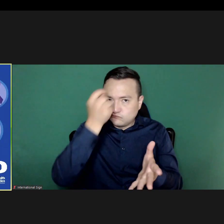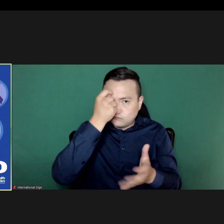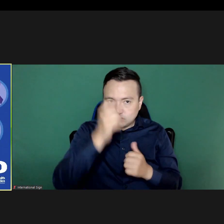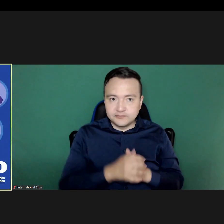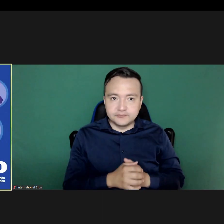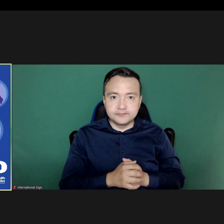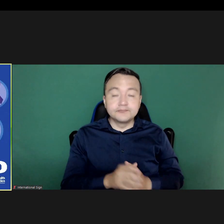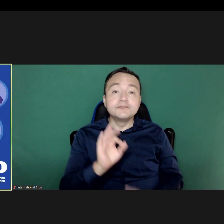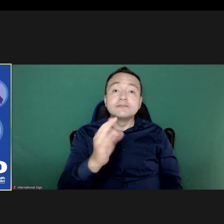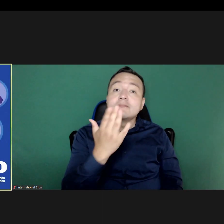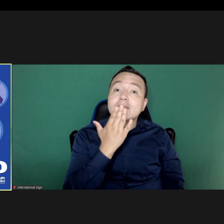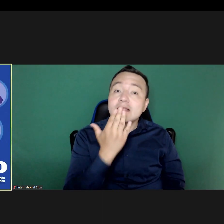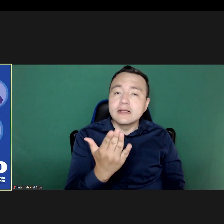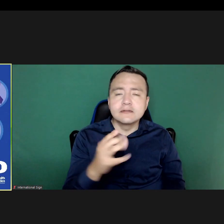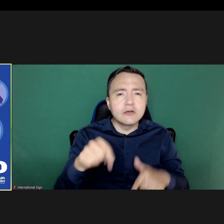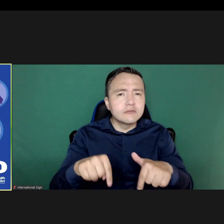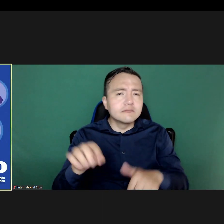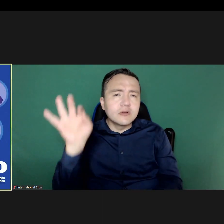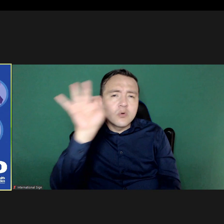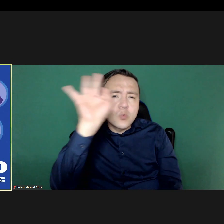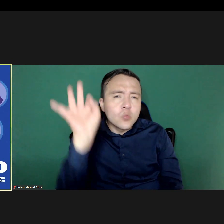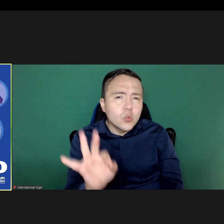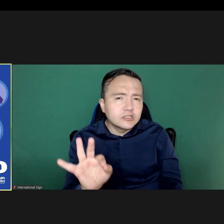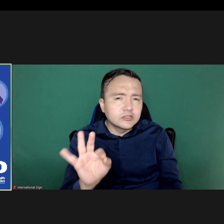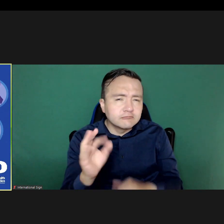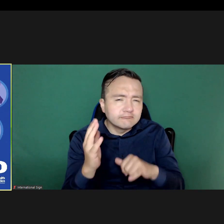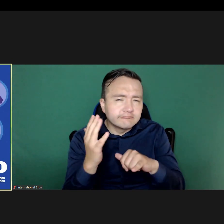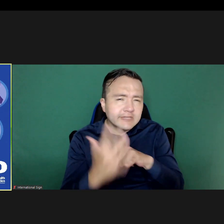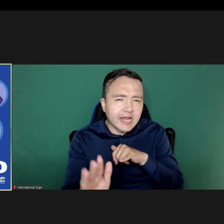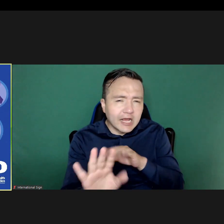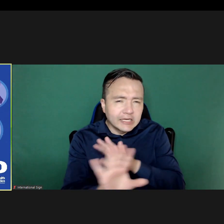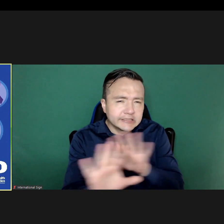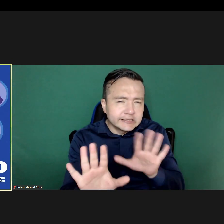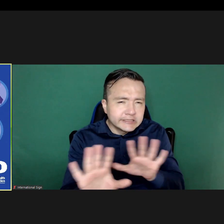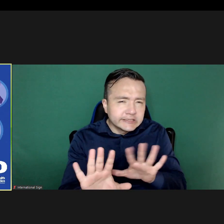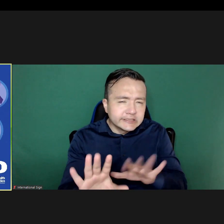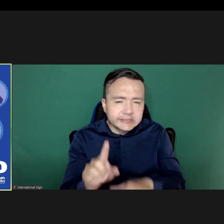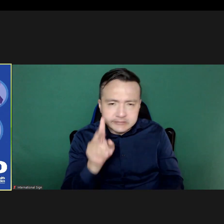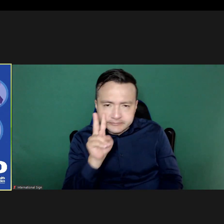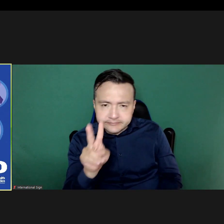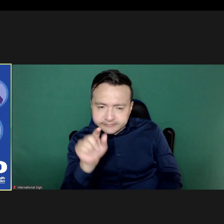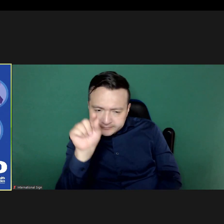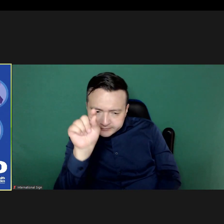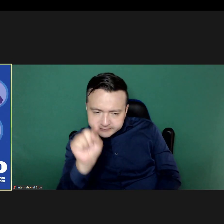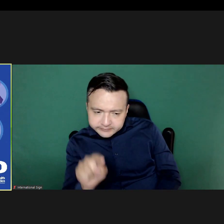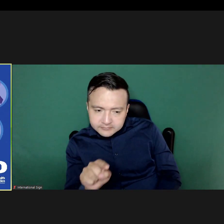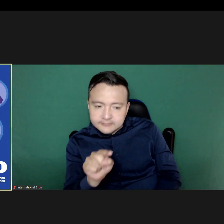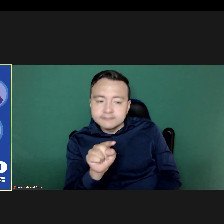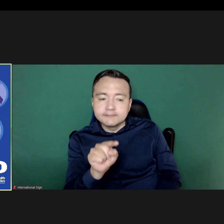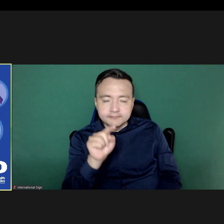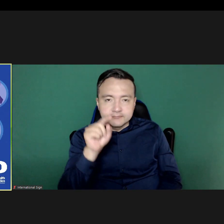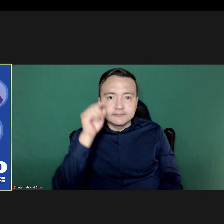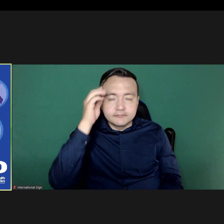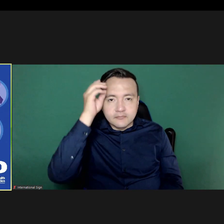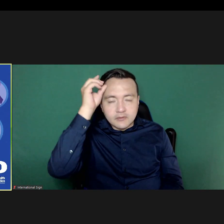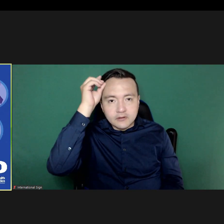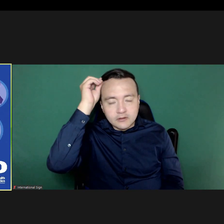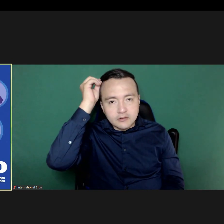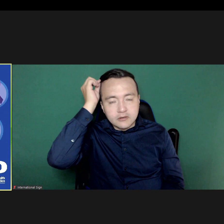con una última pregunta, una pregunta que hemos visto reflejada en